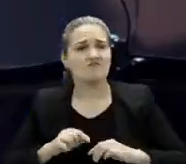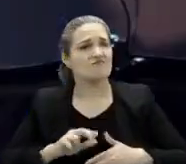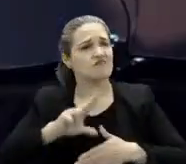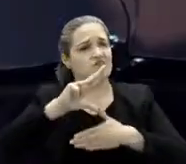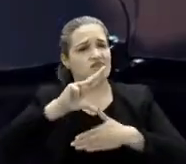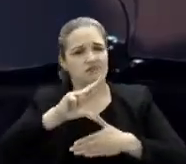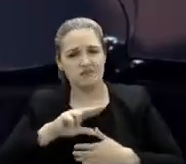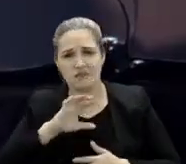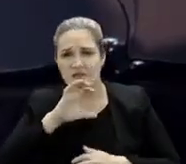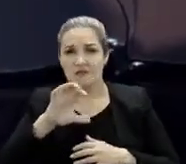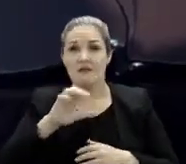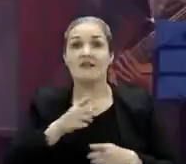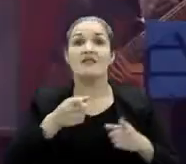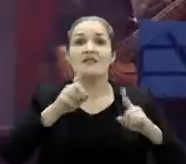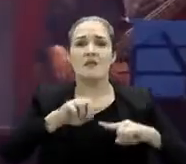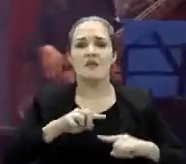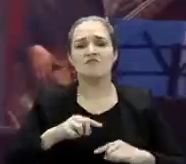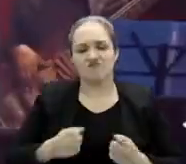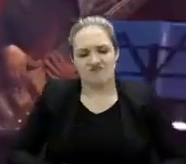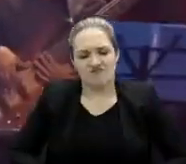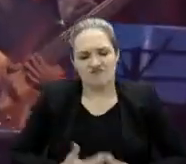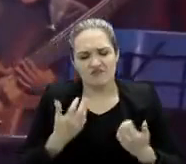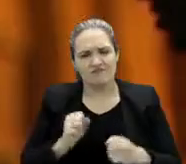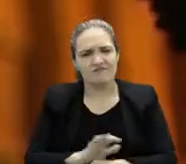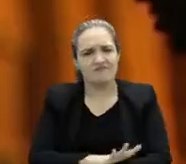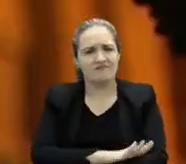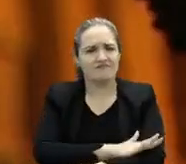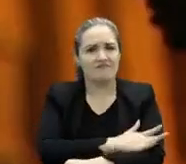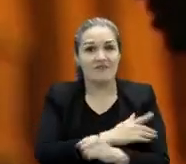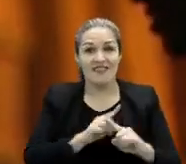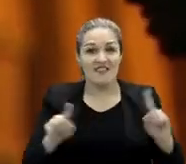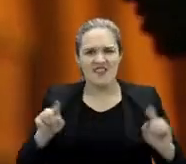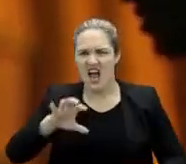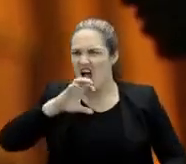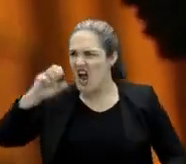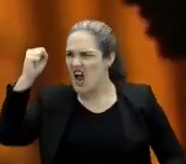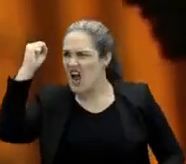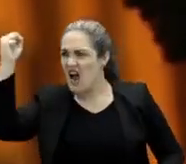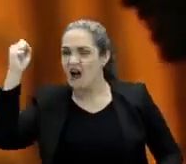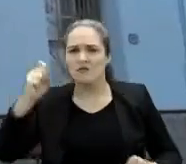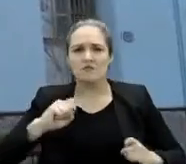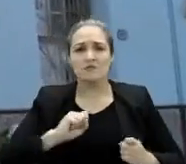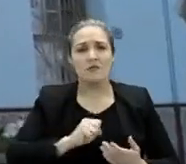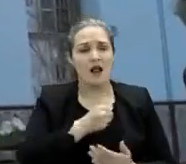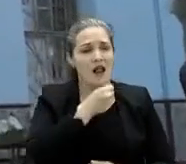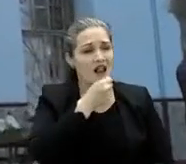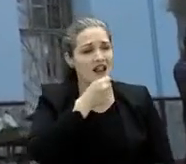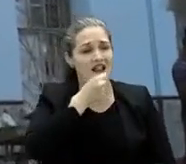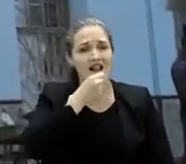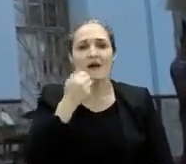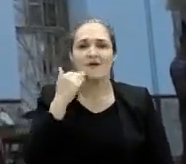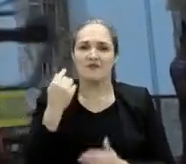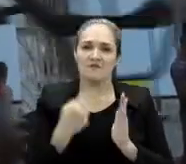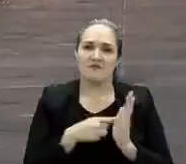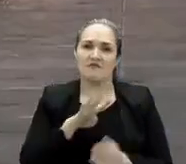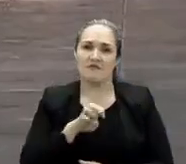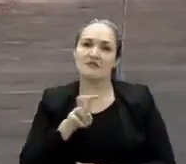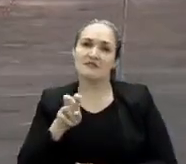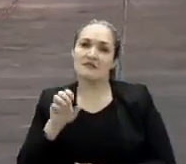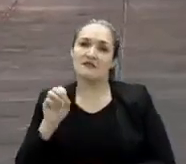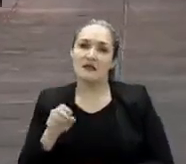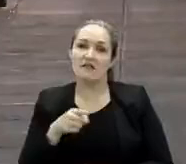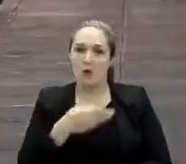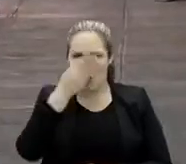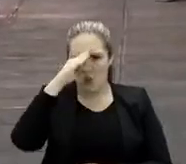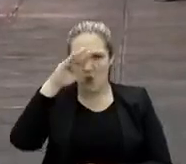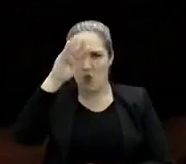continente. Tradujo en palabras y con una sensibilidad contraria a los gritos el malestar de los 70. La inconformidad de un pueblo quedó